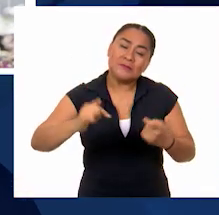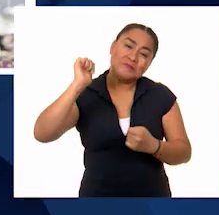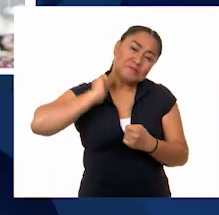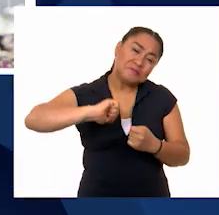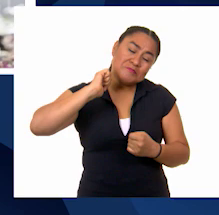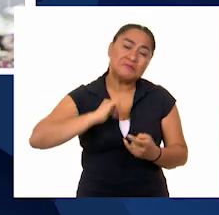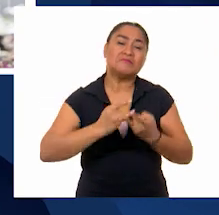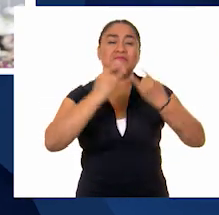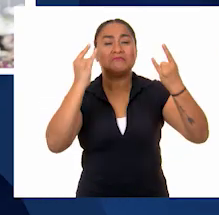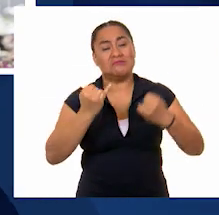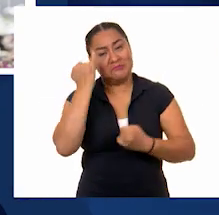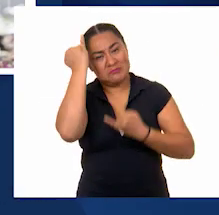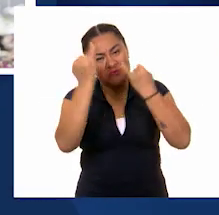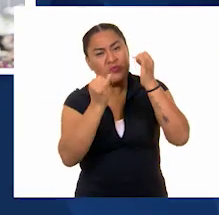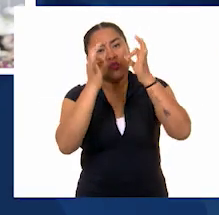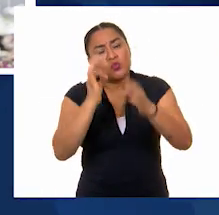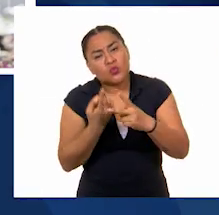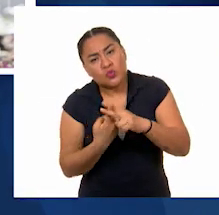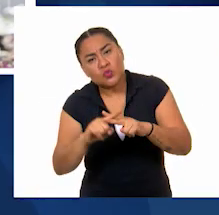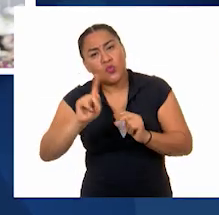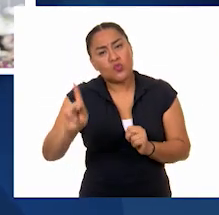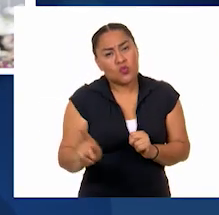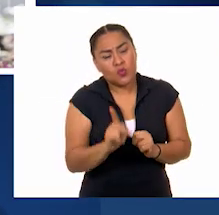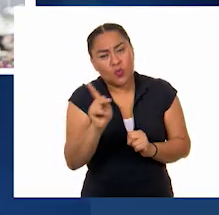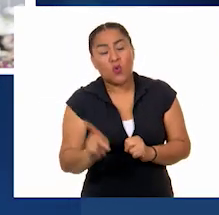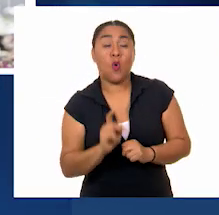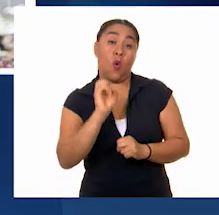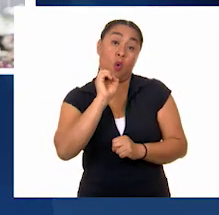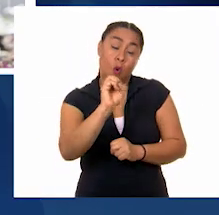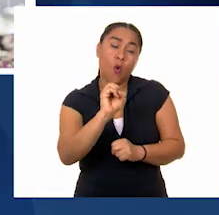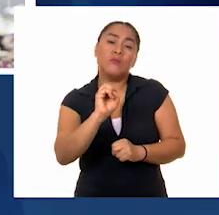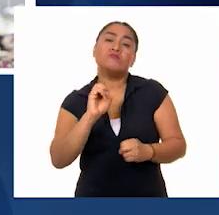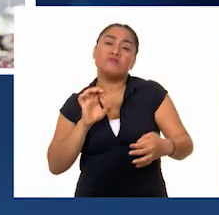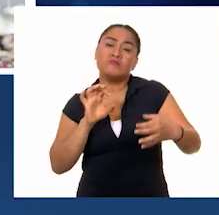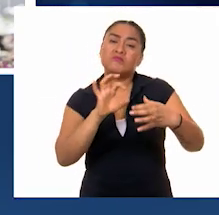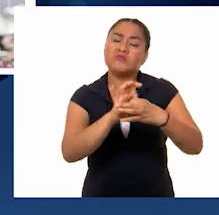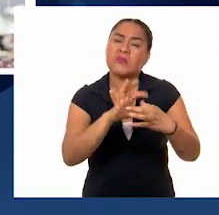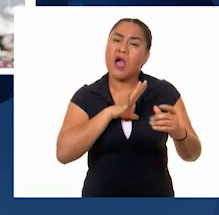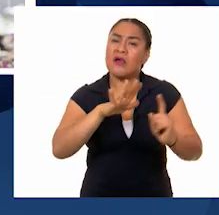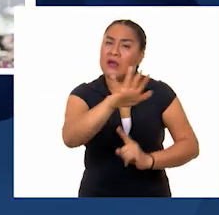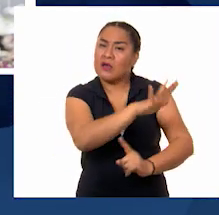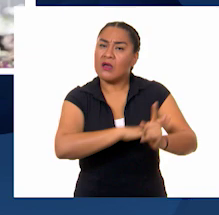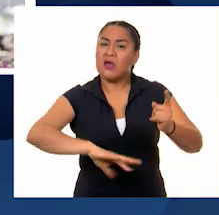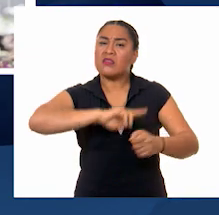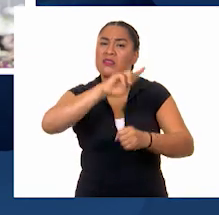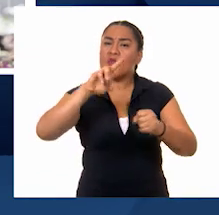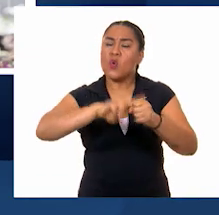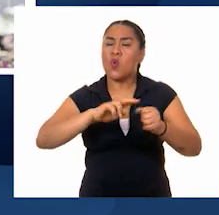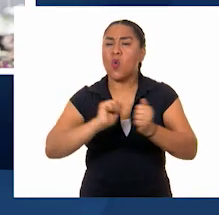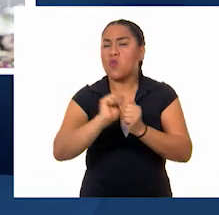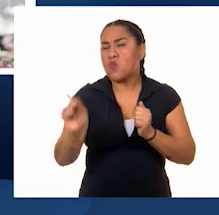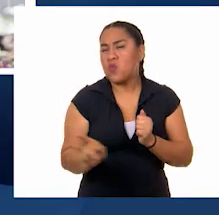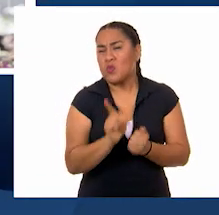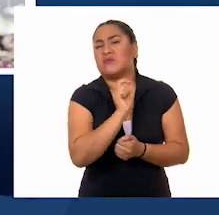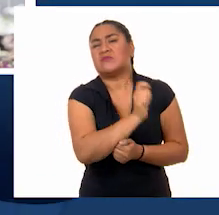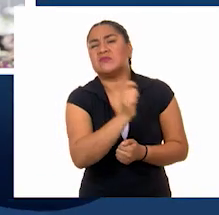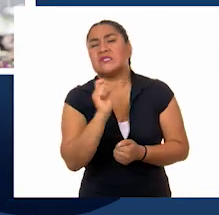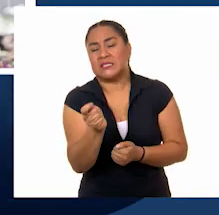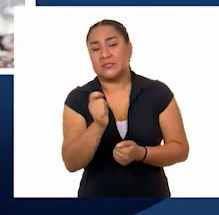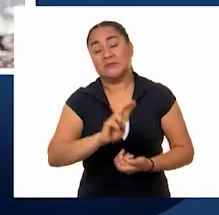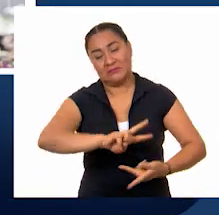de sus pueblos o sobre la relación que tienen con la naturaleza, entre otros.